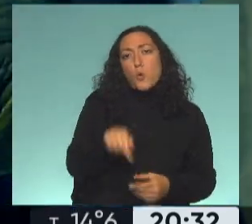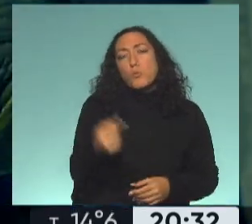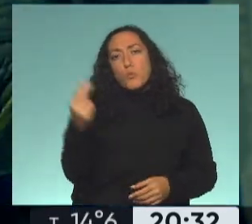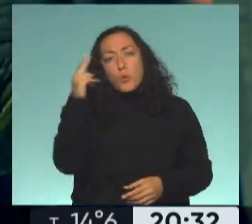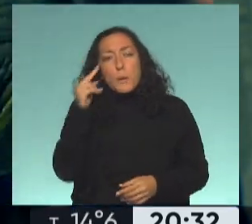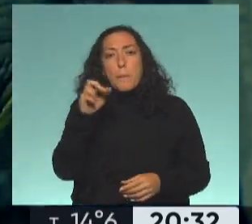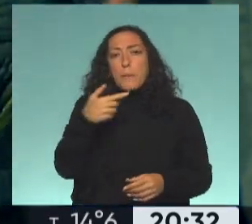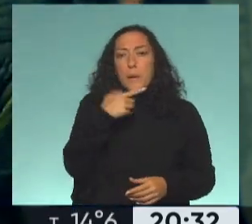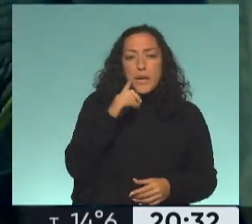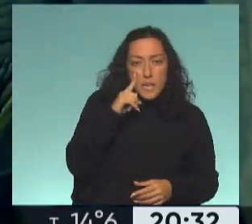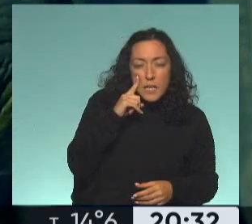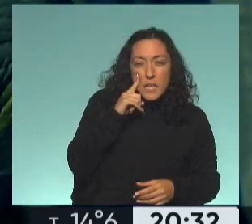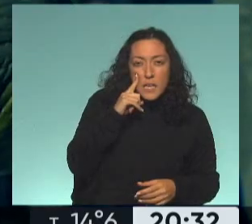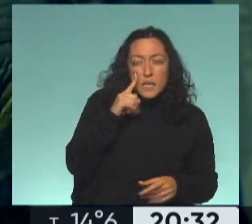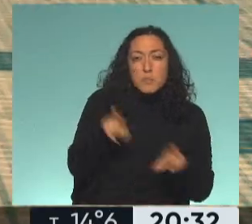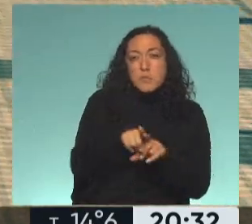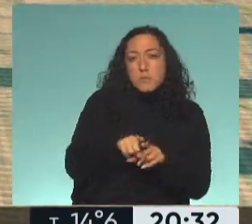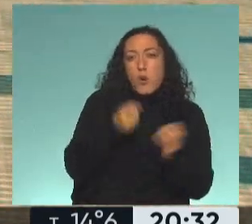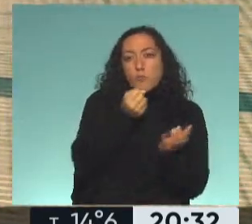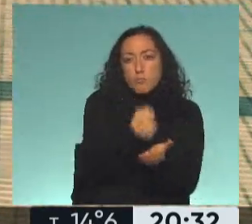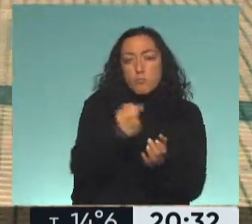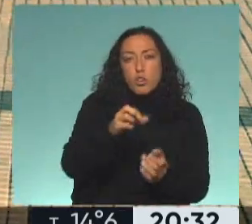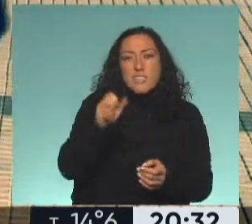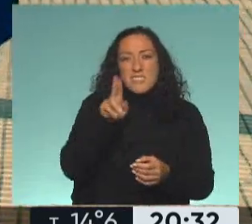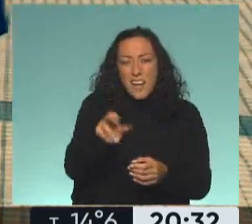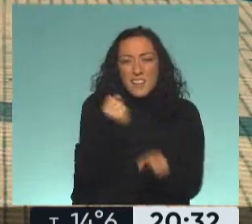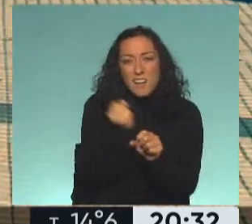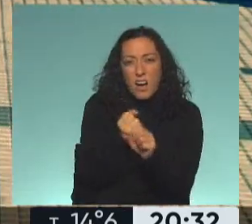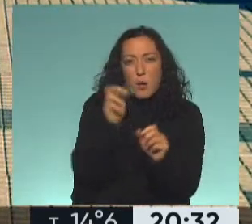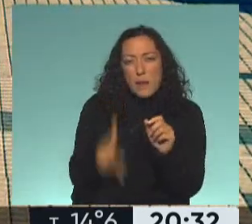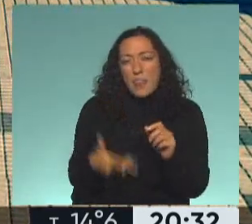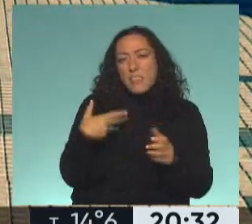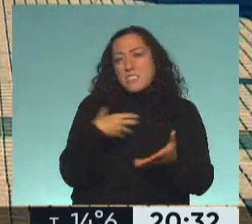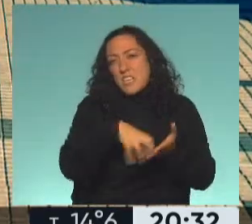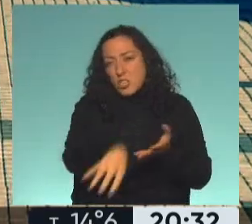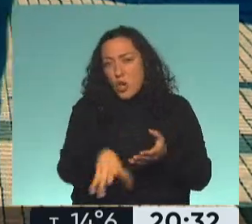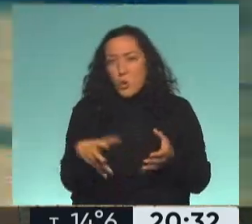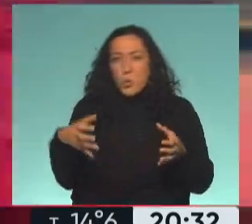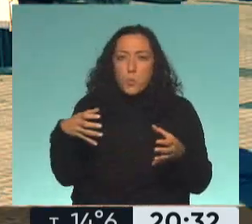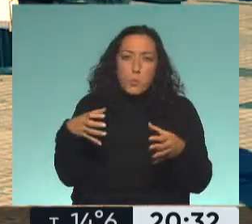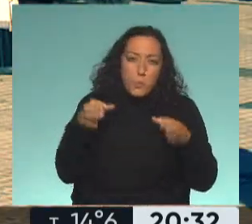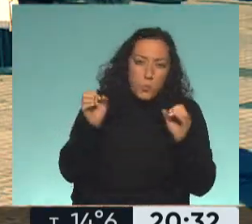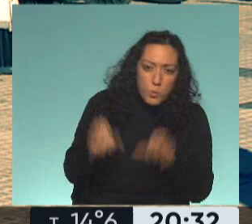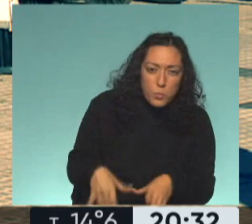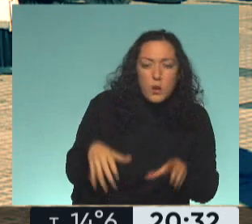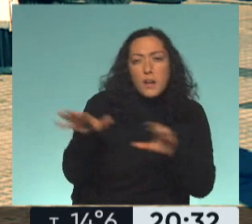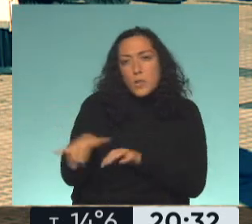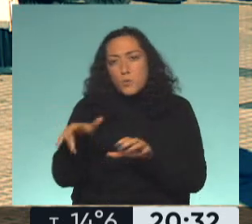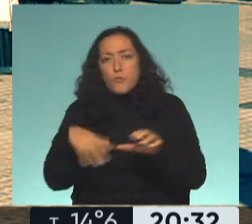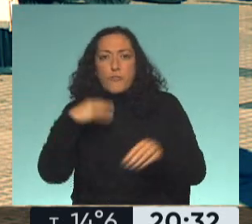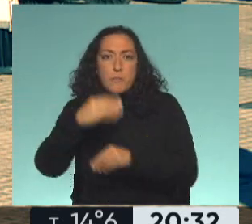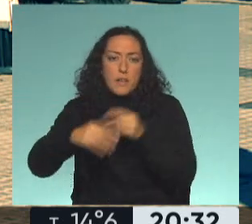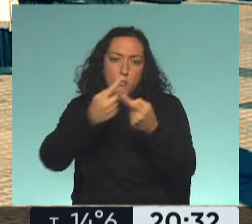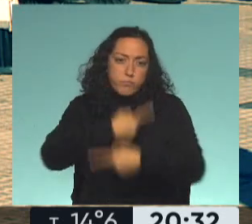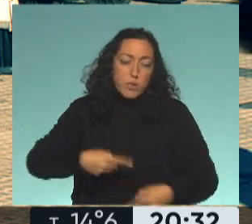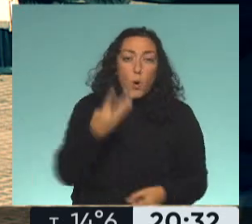destina a programas como el Potenciar Trabajo, que son los programas para el sector, el programa de integración urbana, de agricultura familiar,